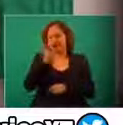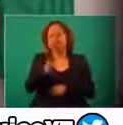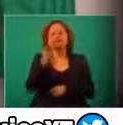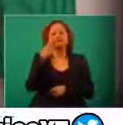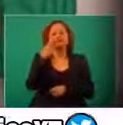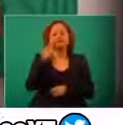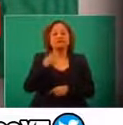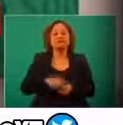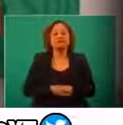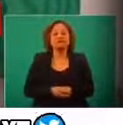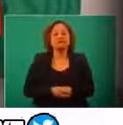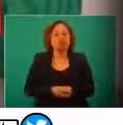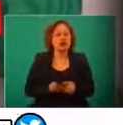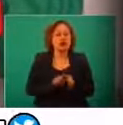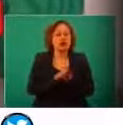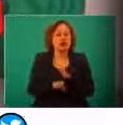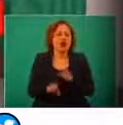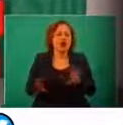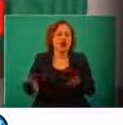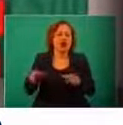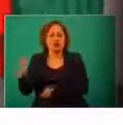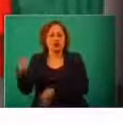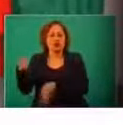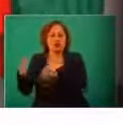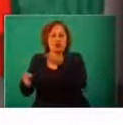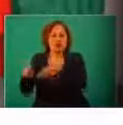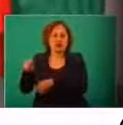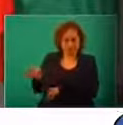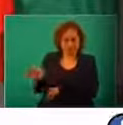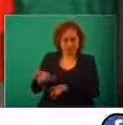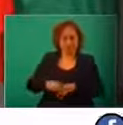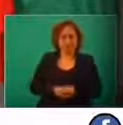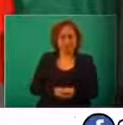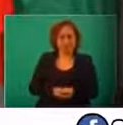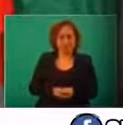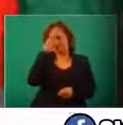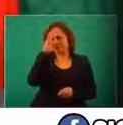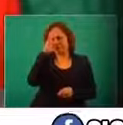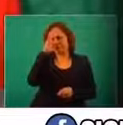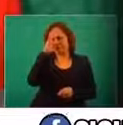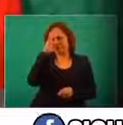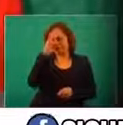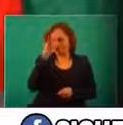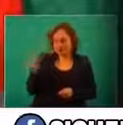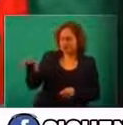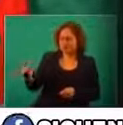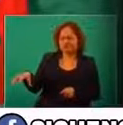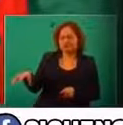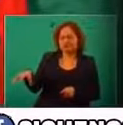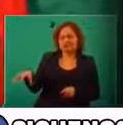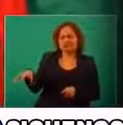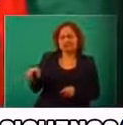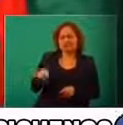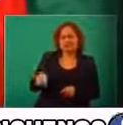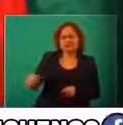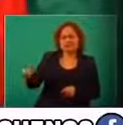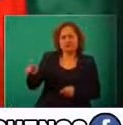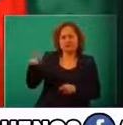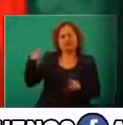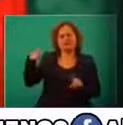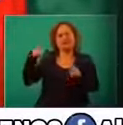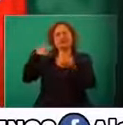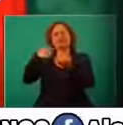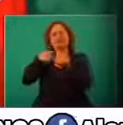caso del INE y del Tribunal Electoral, se pensaría que son órganos para garantizar